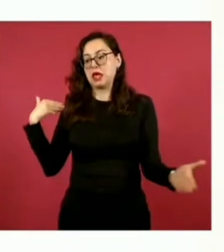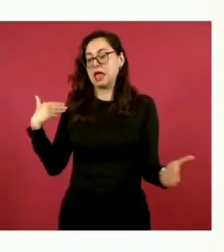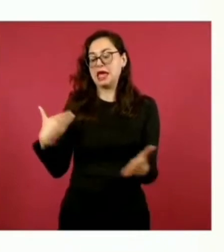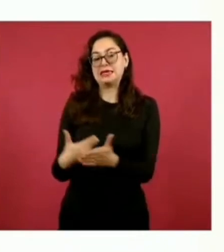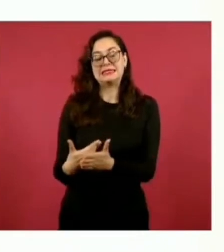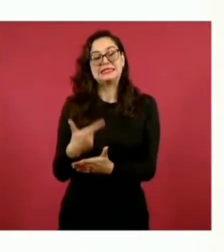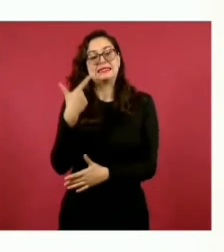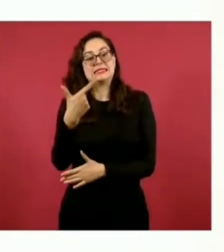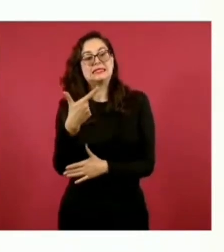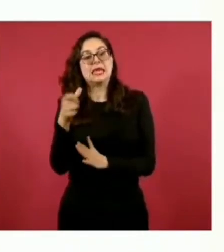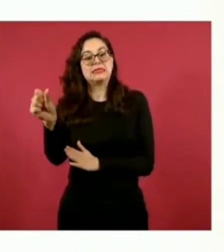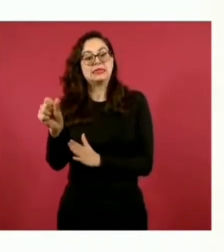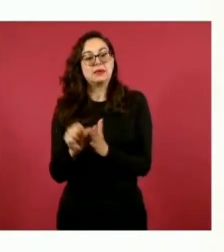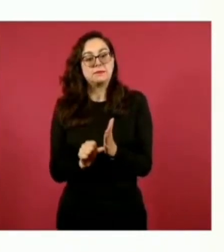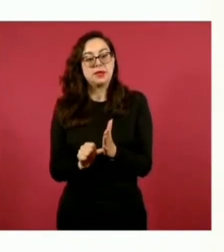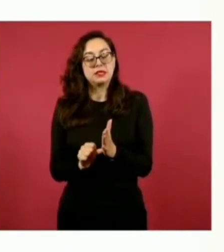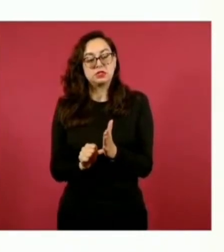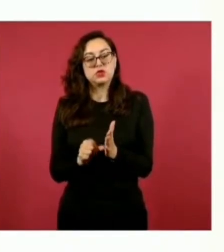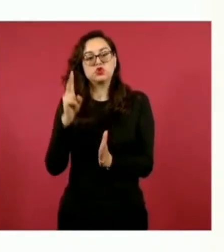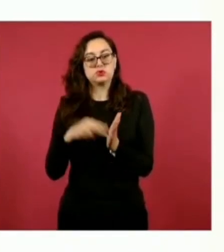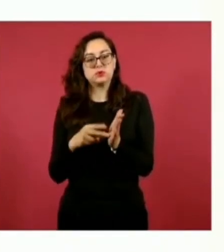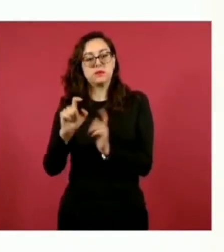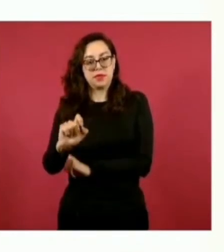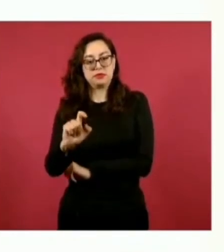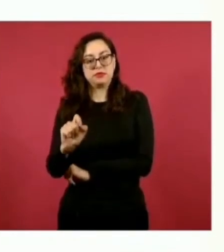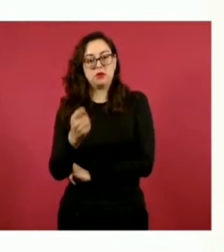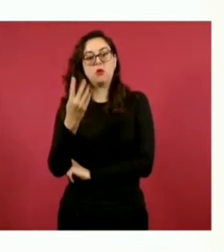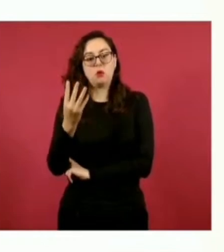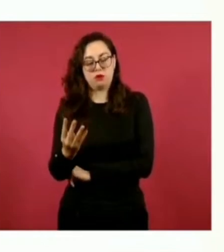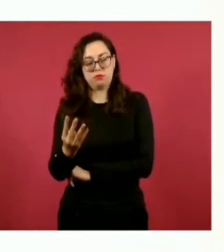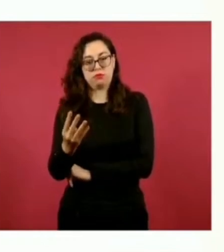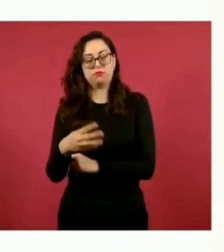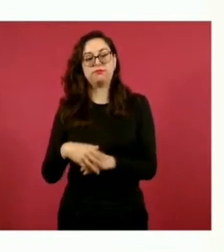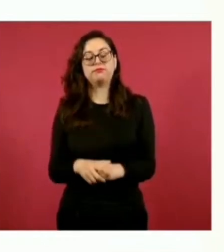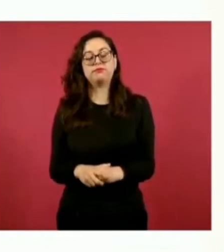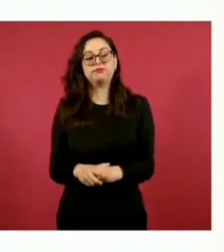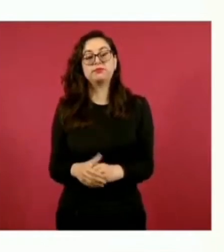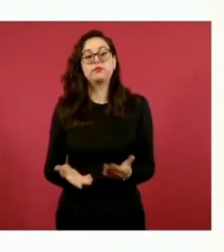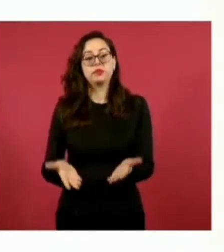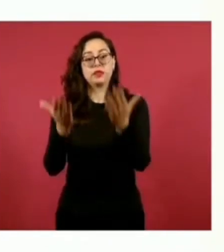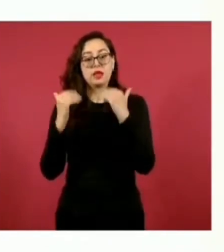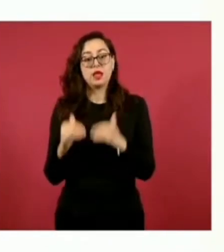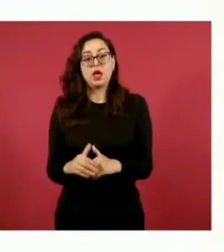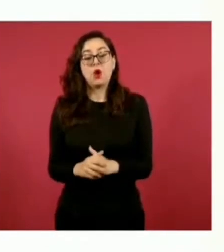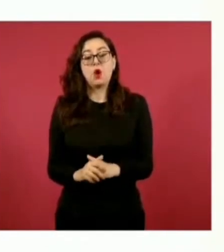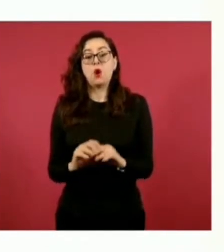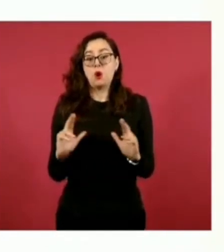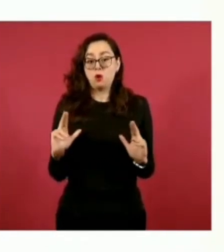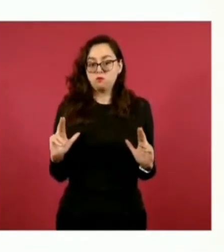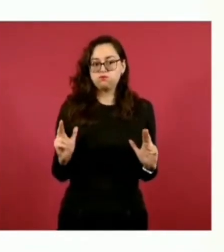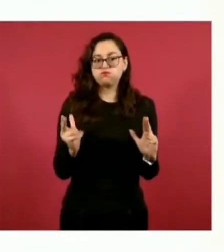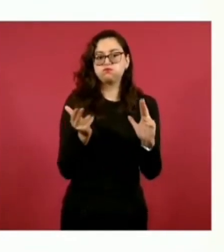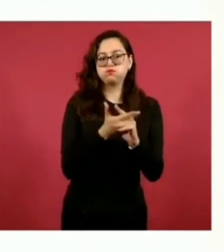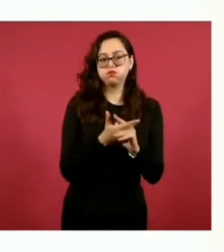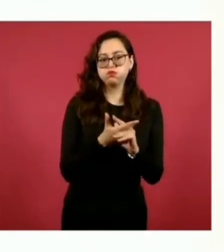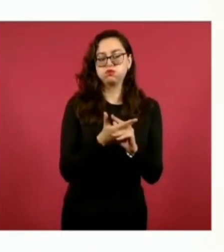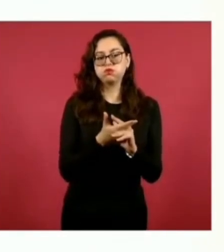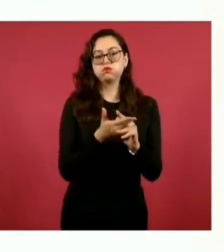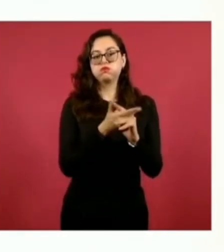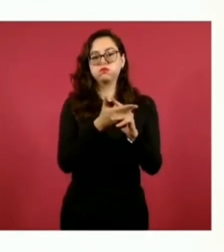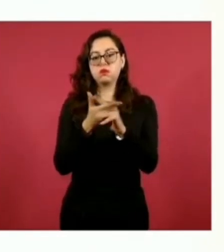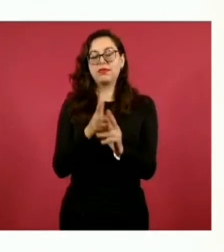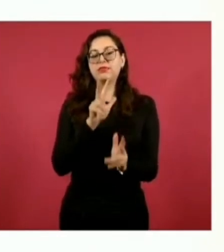meses del eh de este año adelante el homicidio doloso bajo 18 por